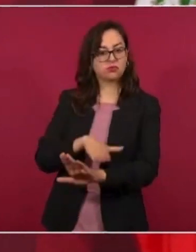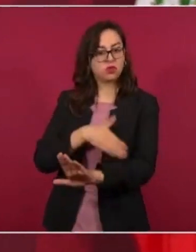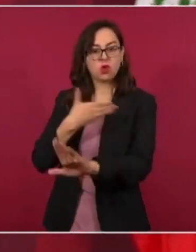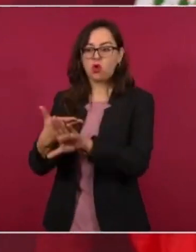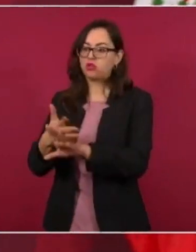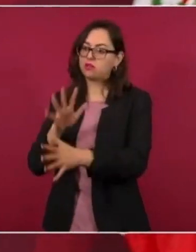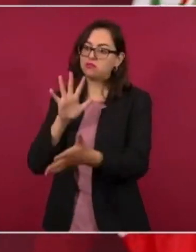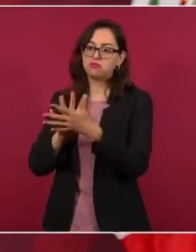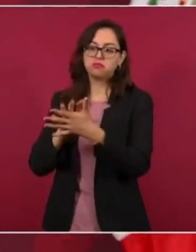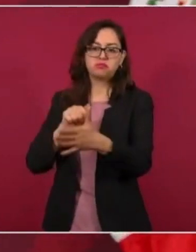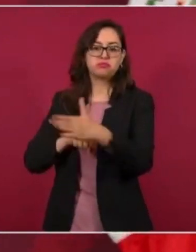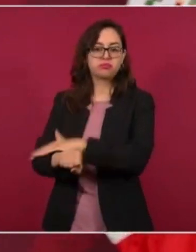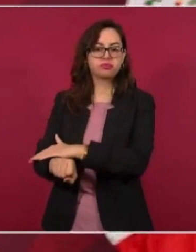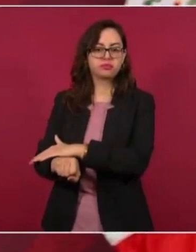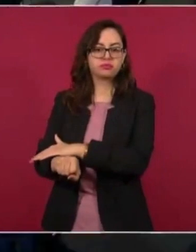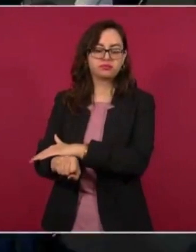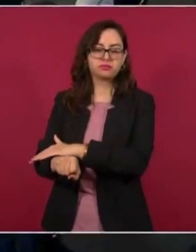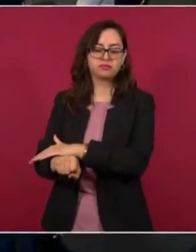a la cárcel.